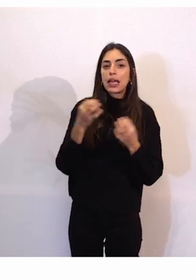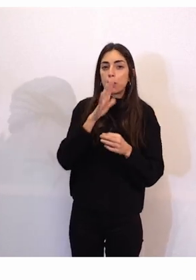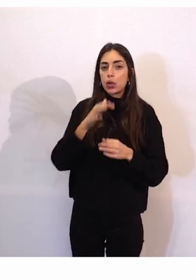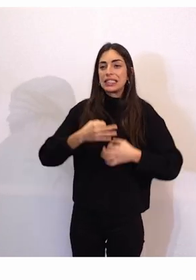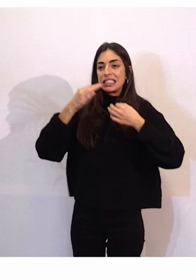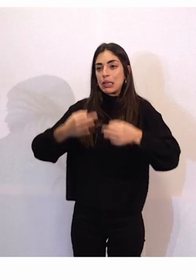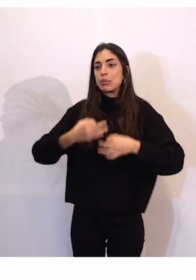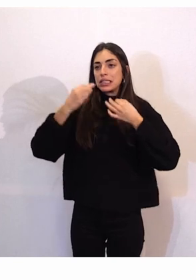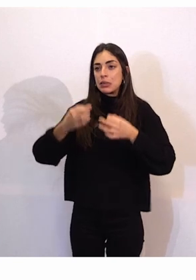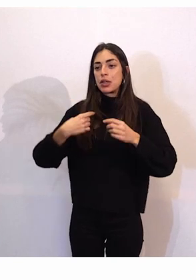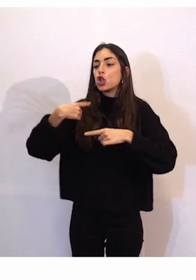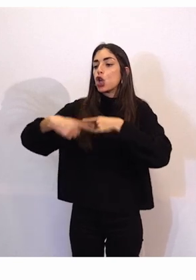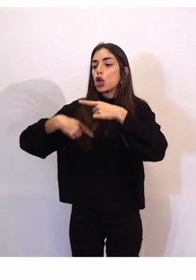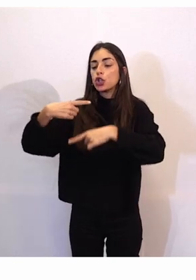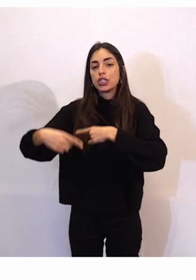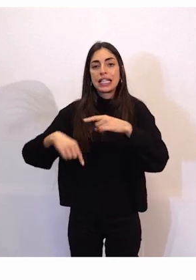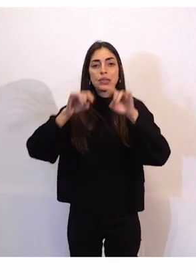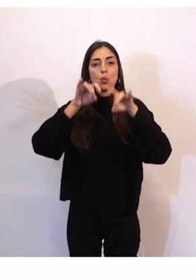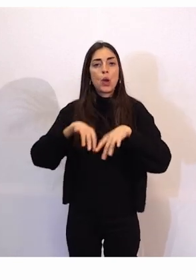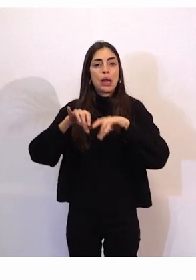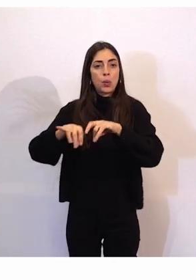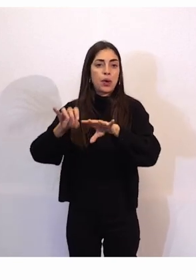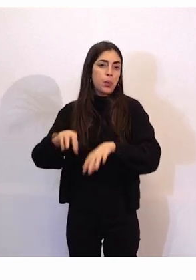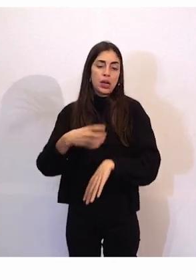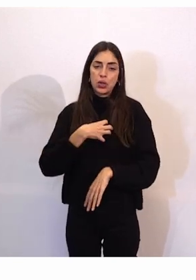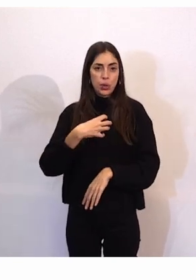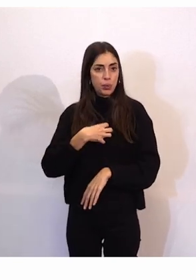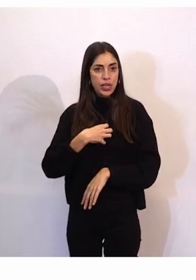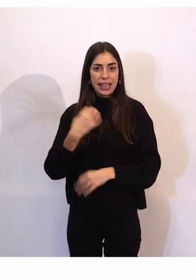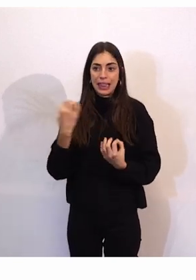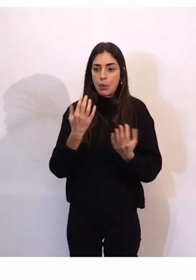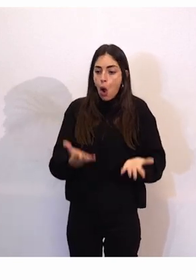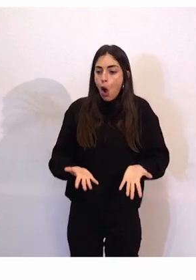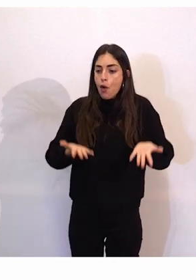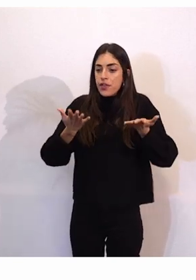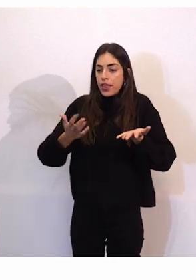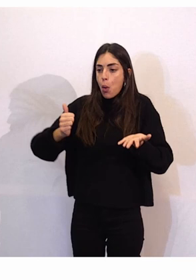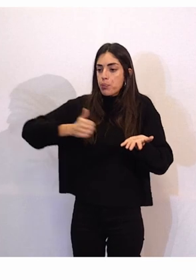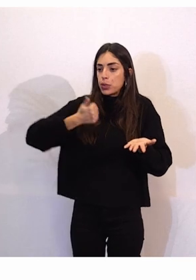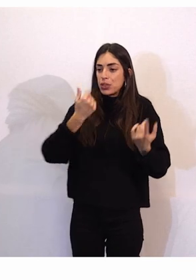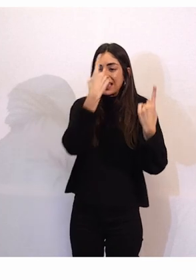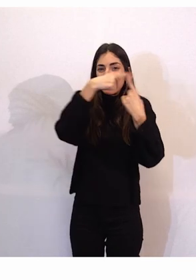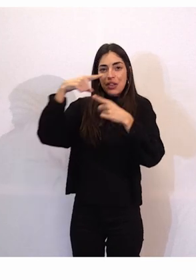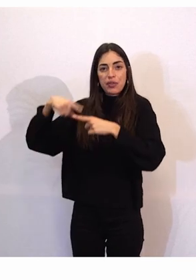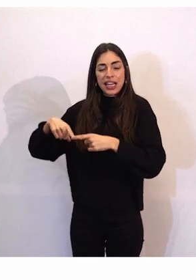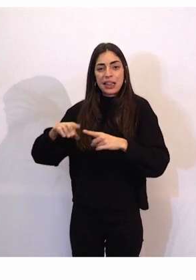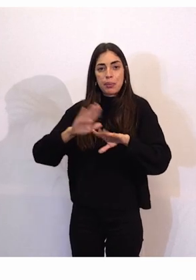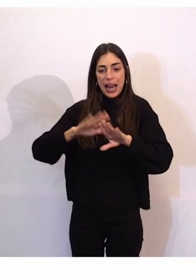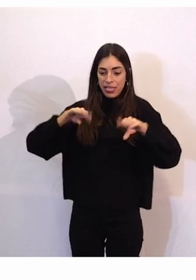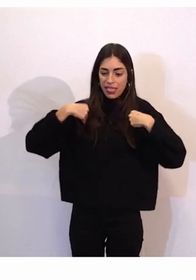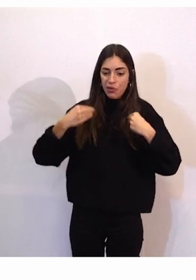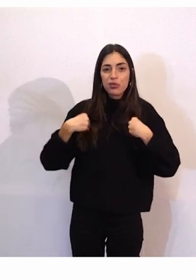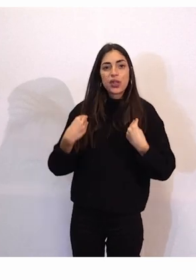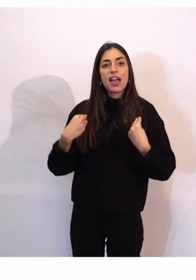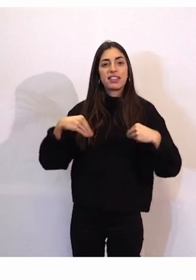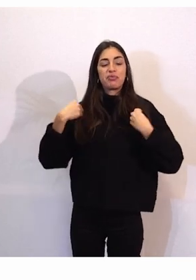mismo, los mismos días, de la mañana a la noche. Tenemos que ofrecer oportunidades de disfrute y de disfrute